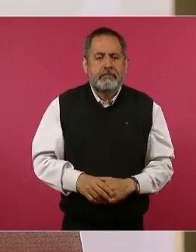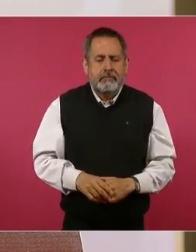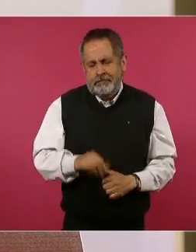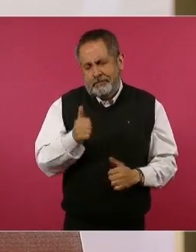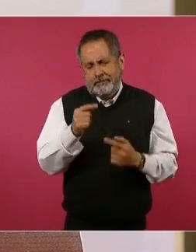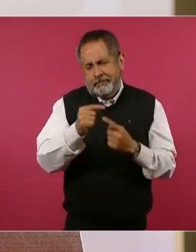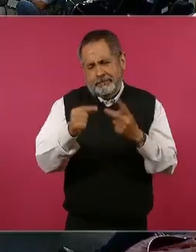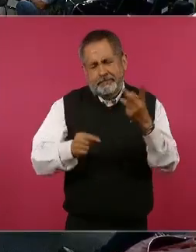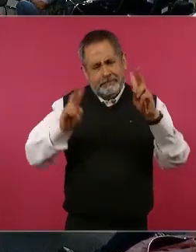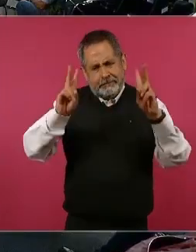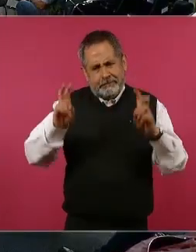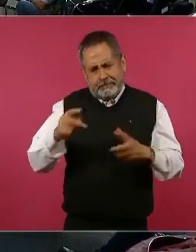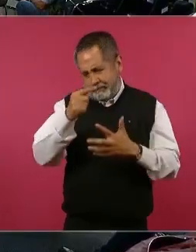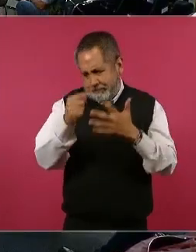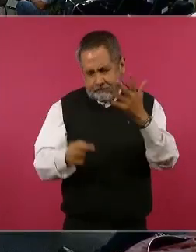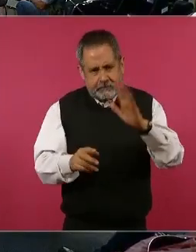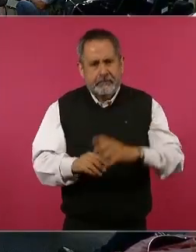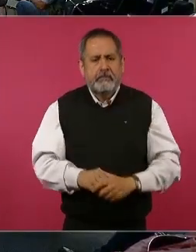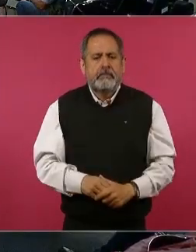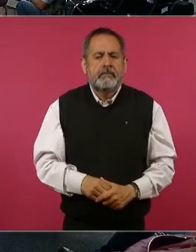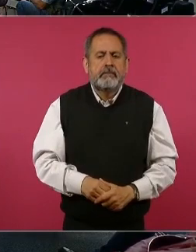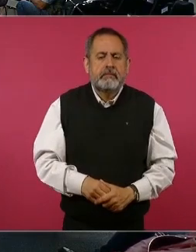y otros temas,